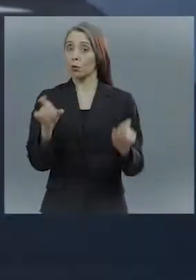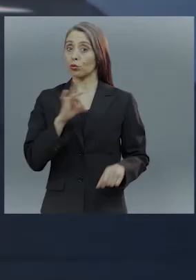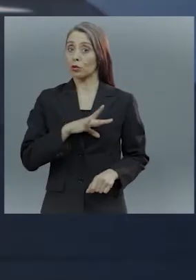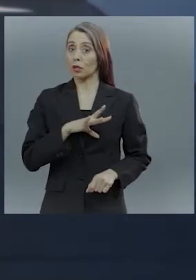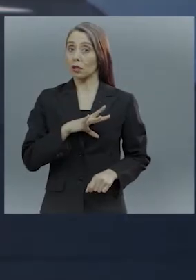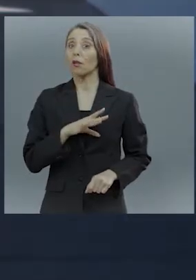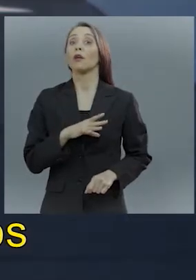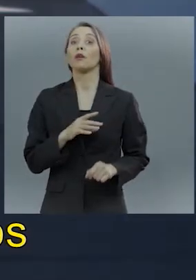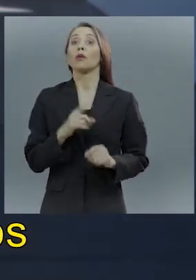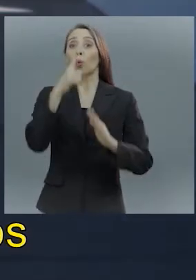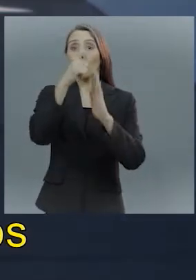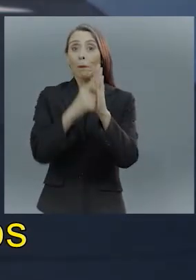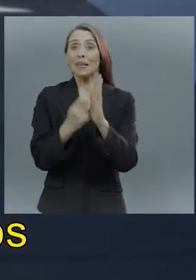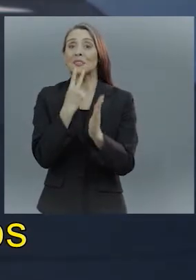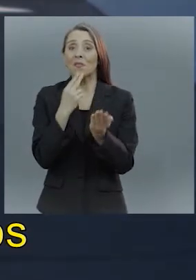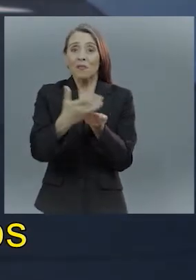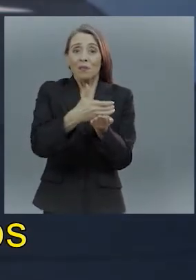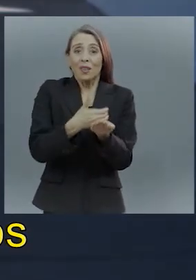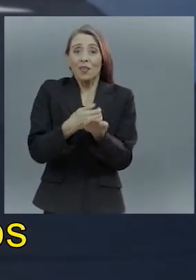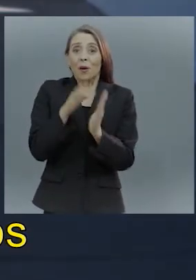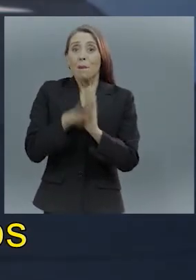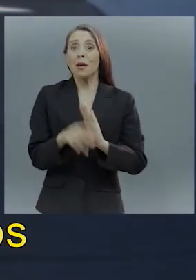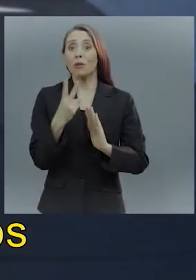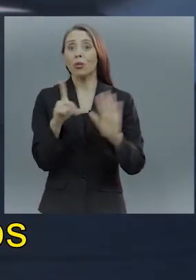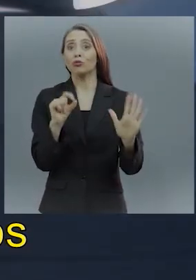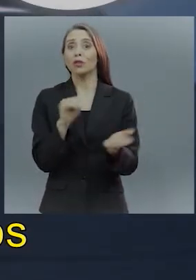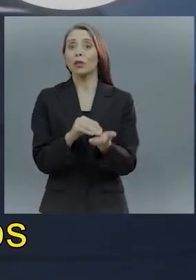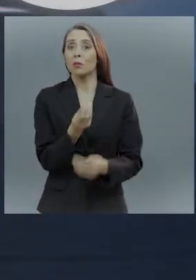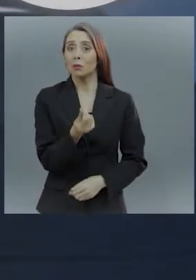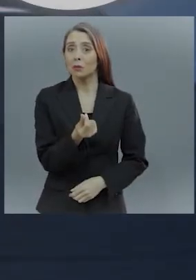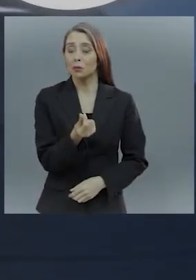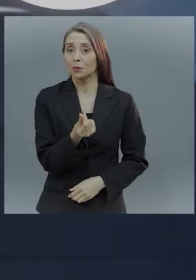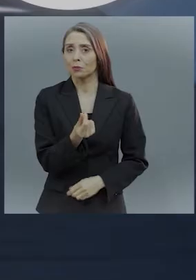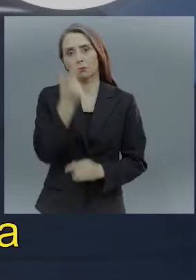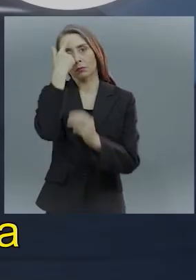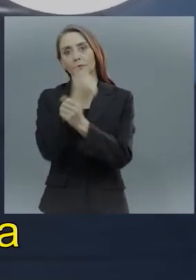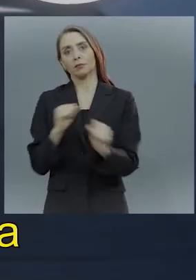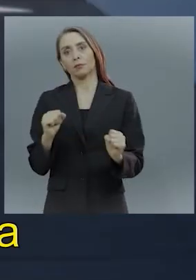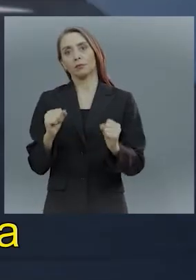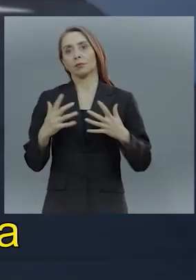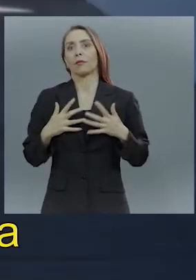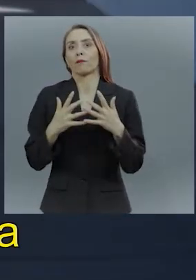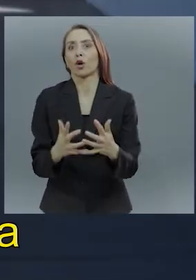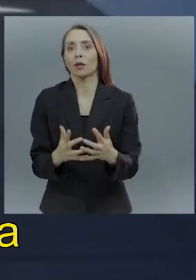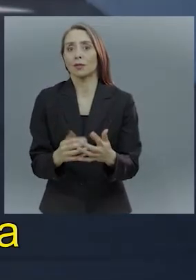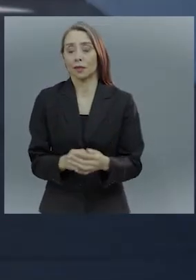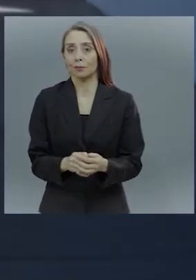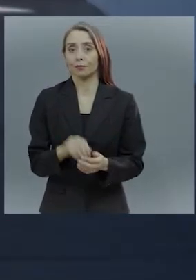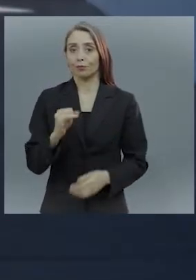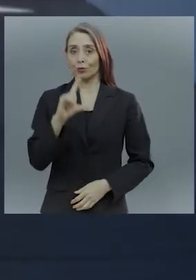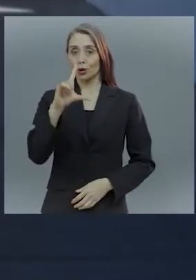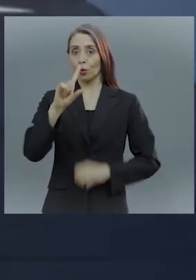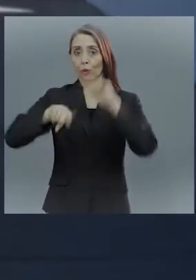Gran parte de los chilenos vive con menos de 270 mil pesos. Eso es un absurdo, una